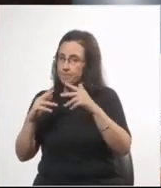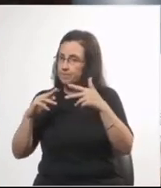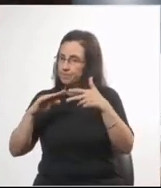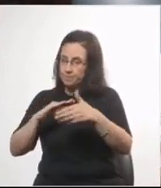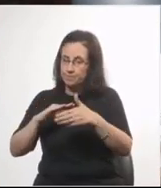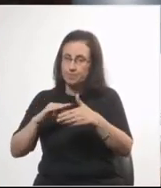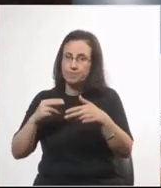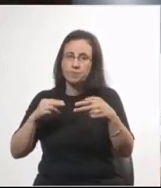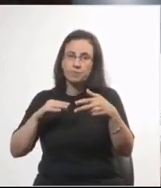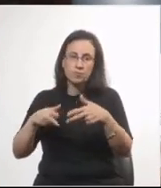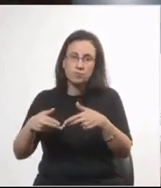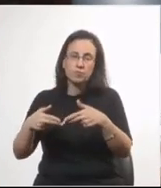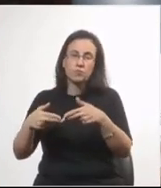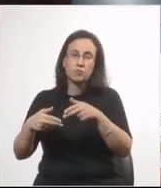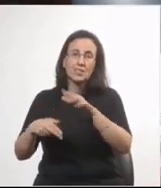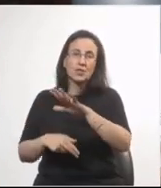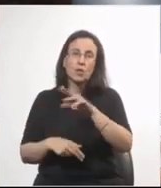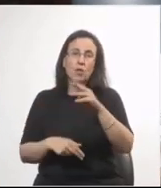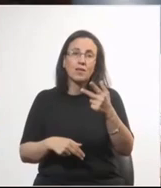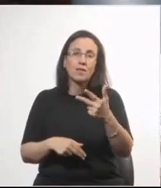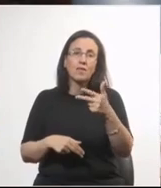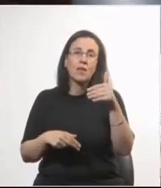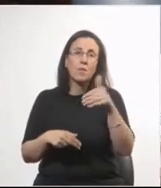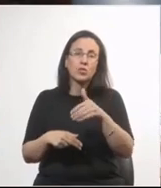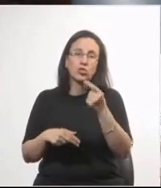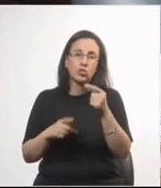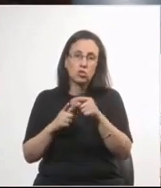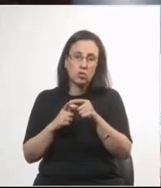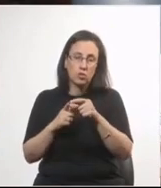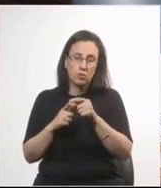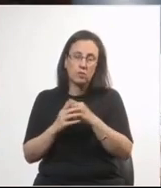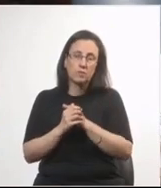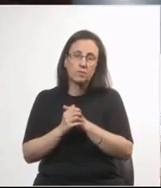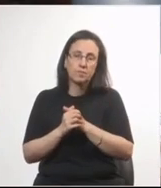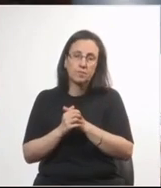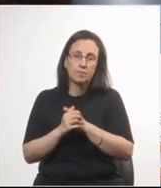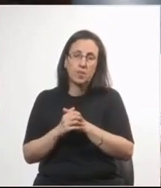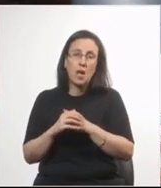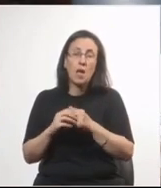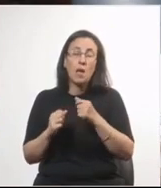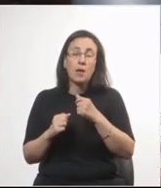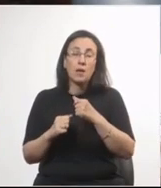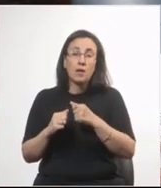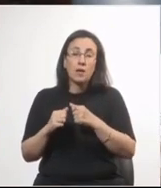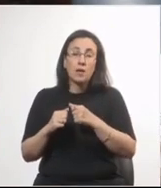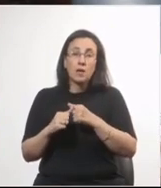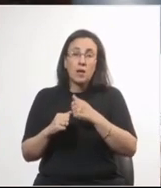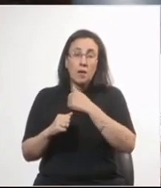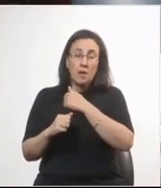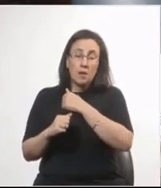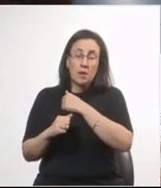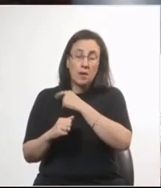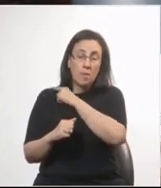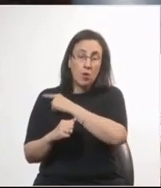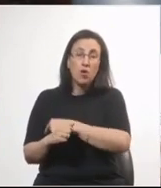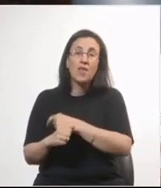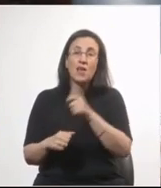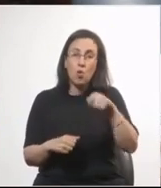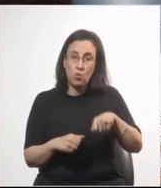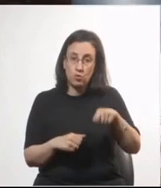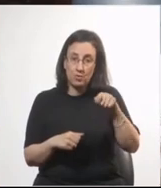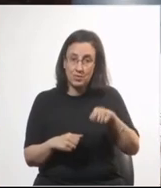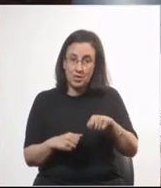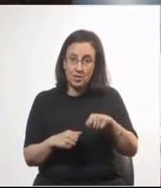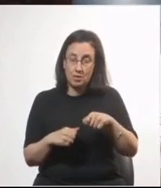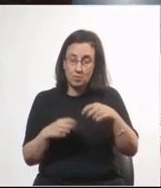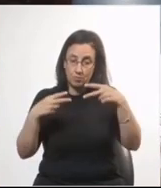53 millones de dólares. El Poder Judicial tuvo un recorte entre el 20, 21 y 22 de